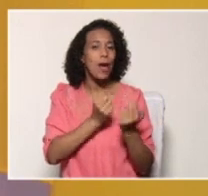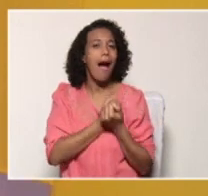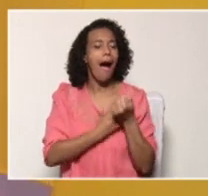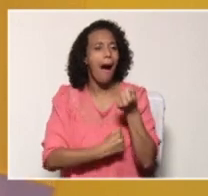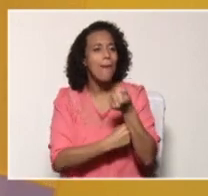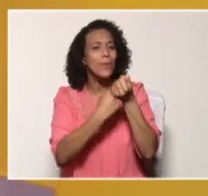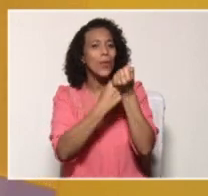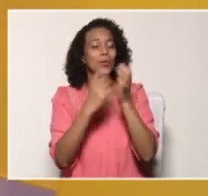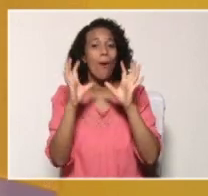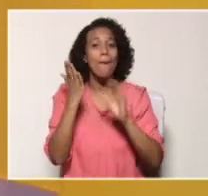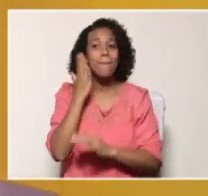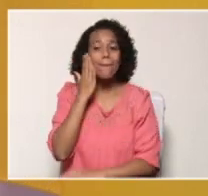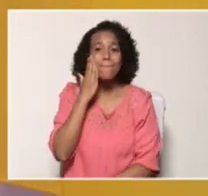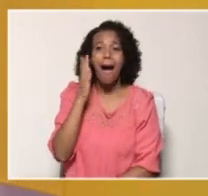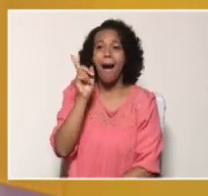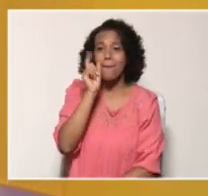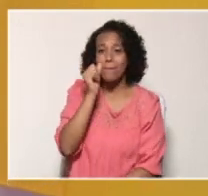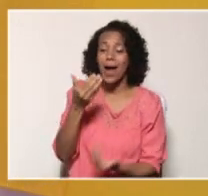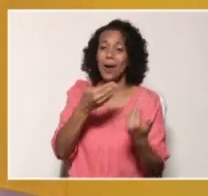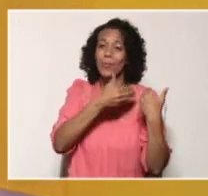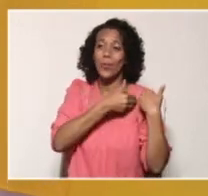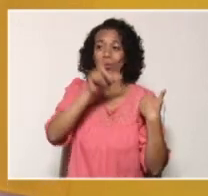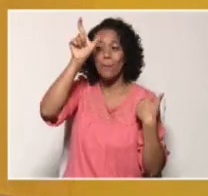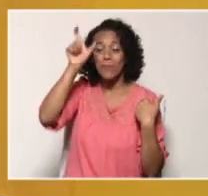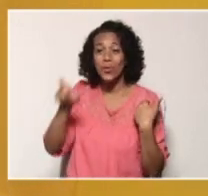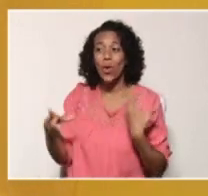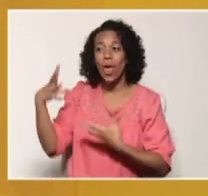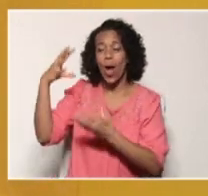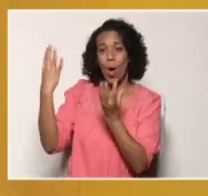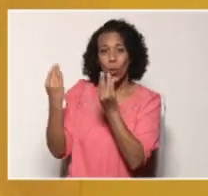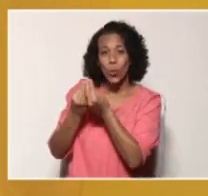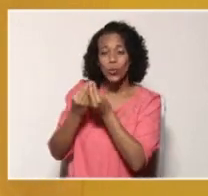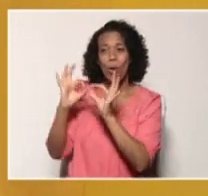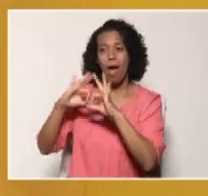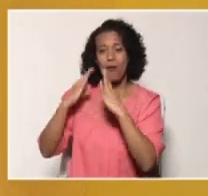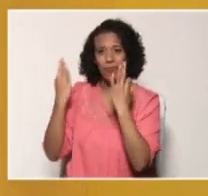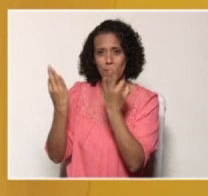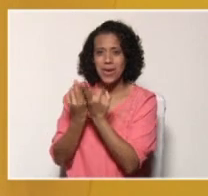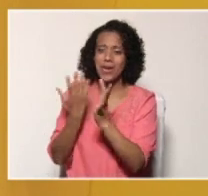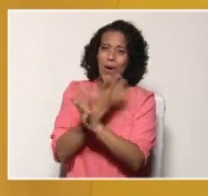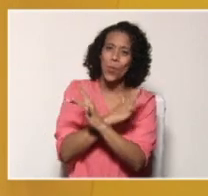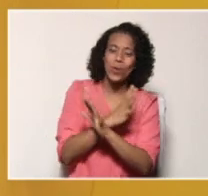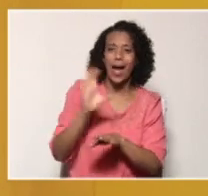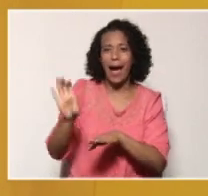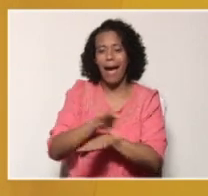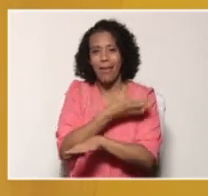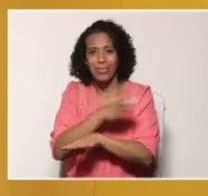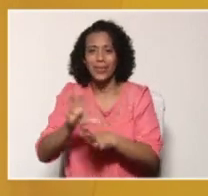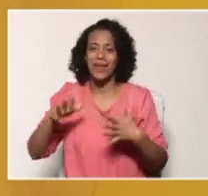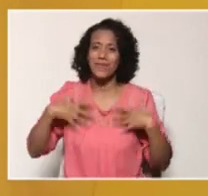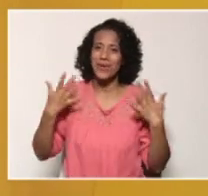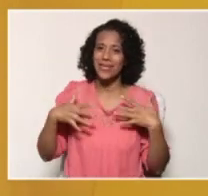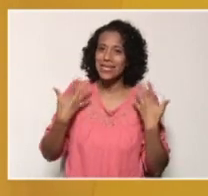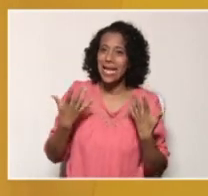el apoyo de sus padres, madres y representantes que están allí también con ellos, jugando, cantando, divirtiéndose y